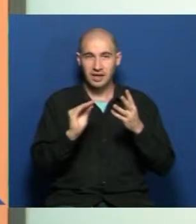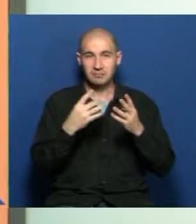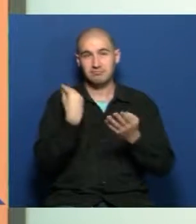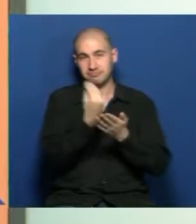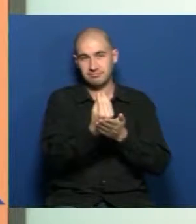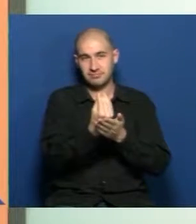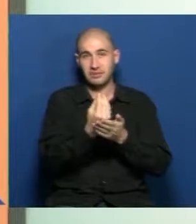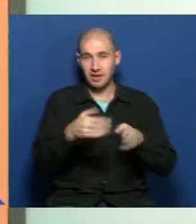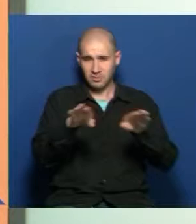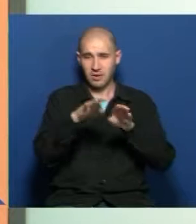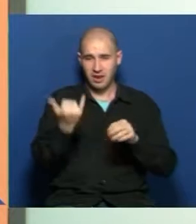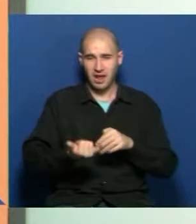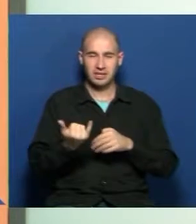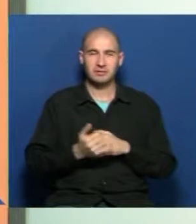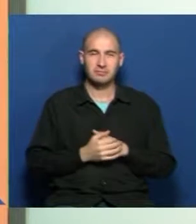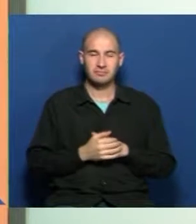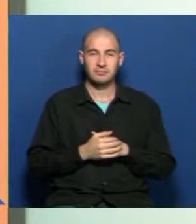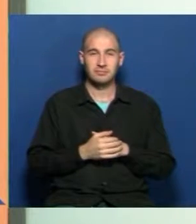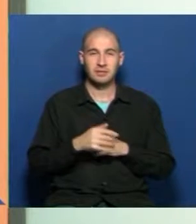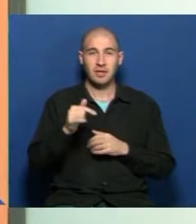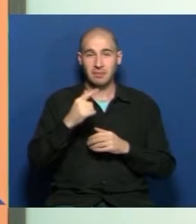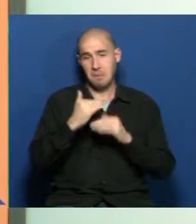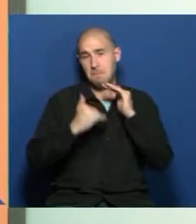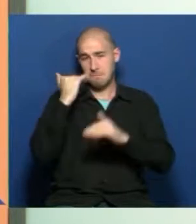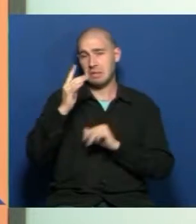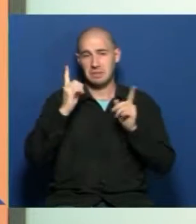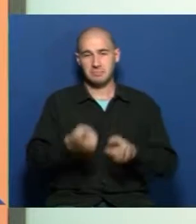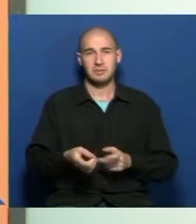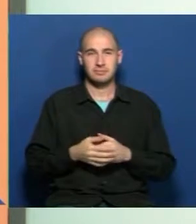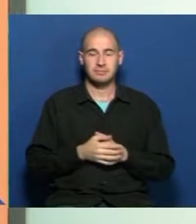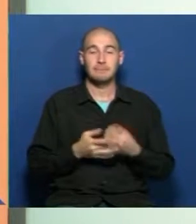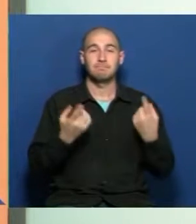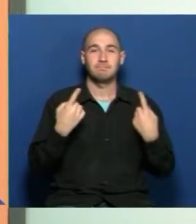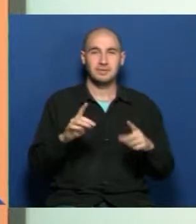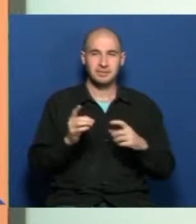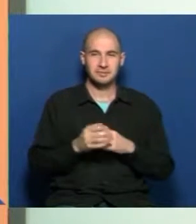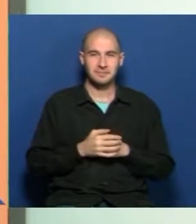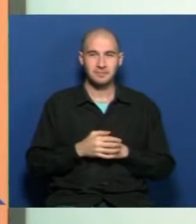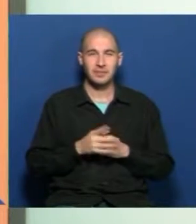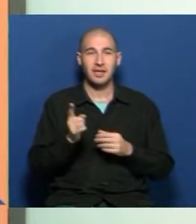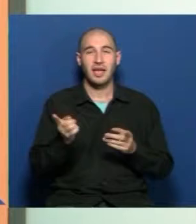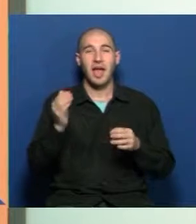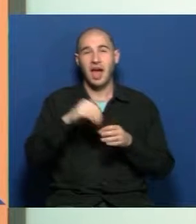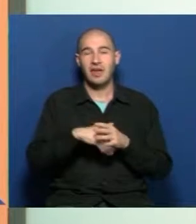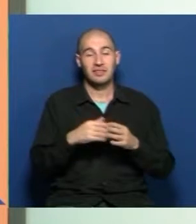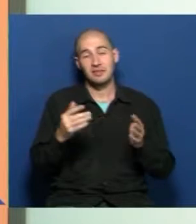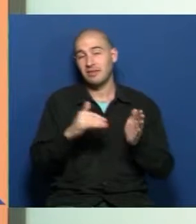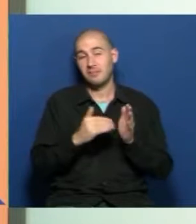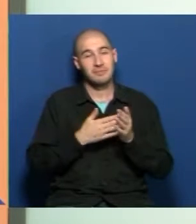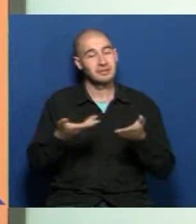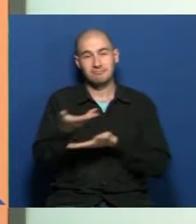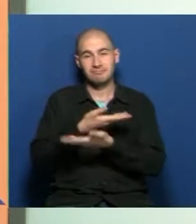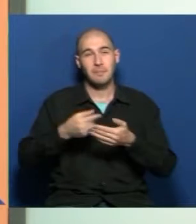asumieron, hubo paridad, y hasta si se quiere un poco más. Pero esto es parte del juego